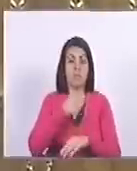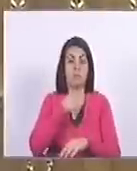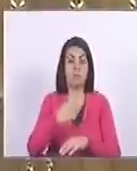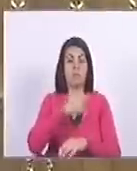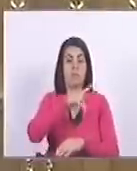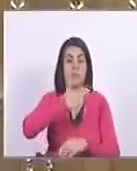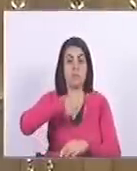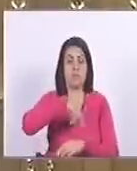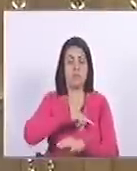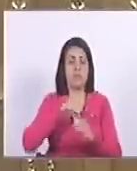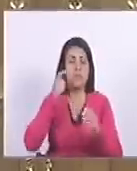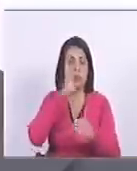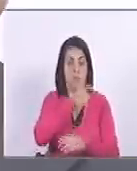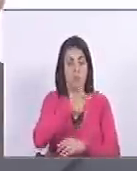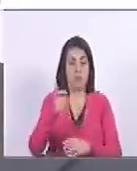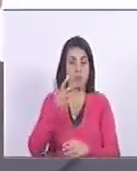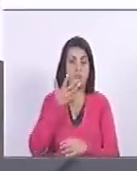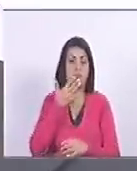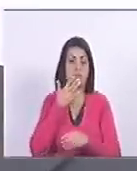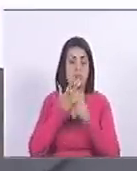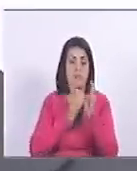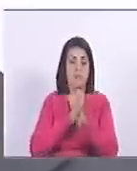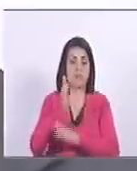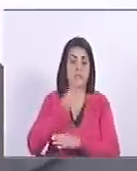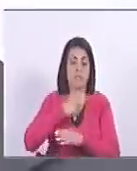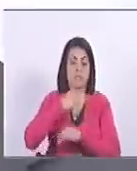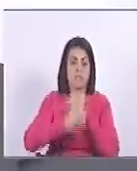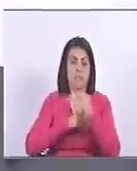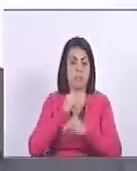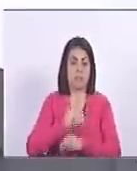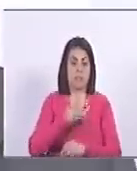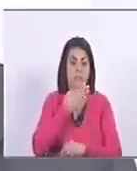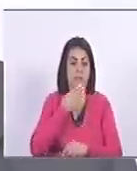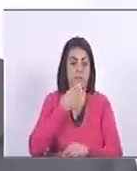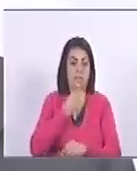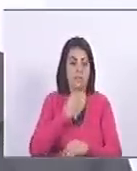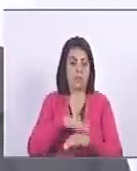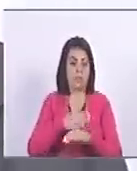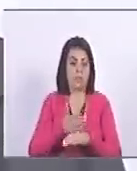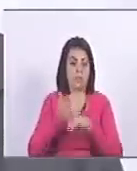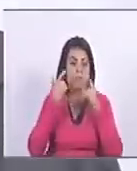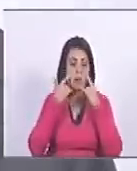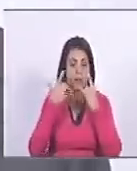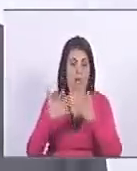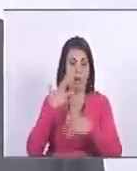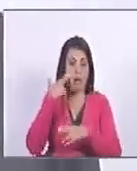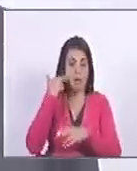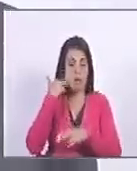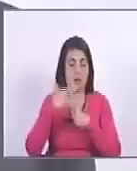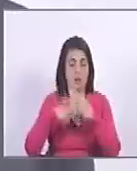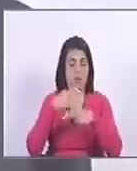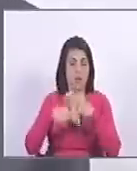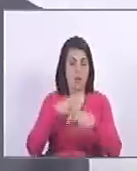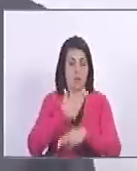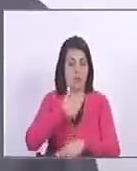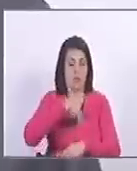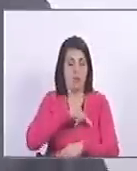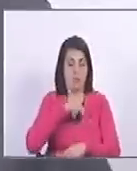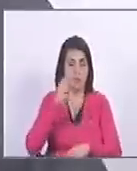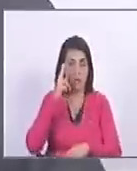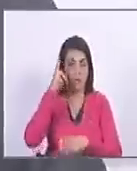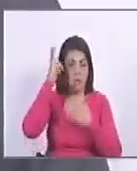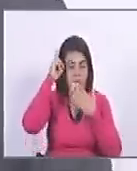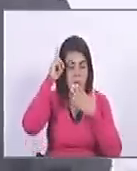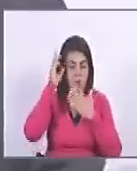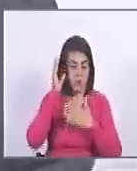voces de nuestro pueblo, y es un ejemplo a seguir para nosotros los jóvenes, para nosotros los afrodescendientes, para nosotros los